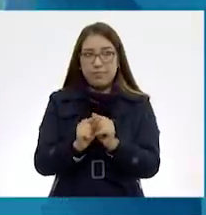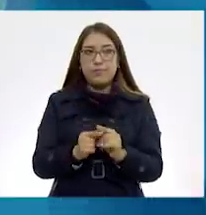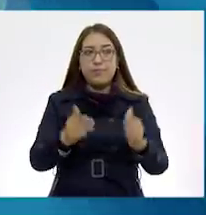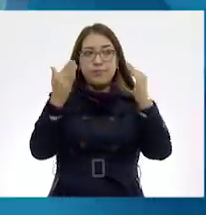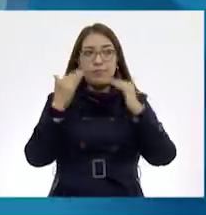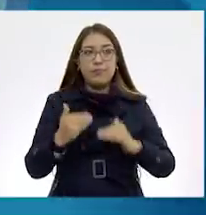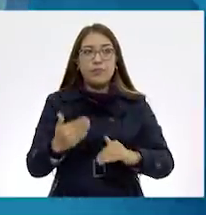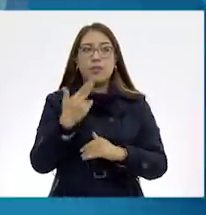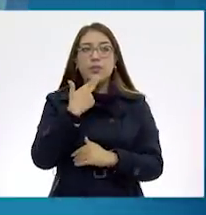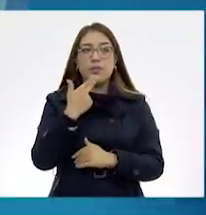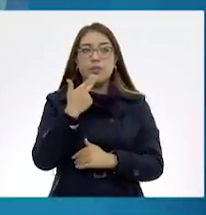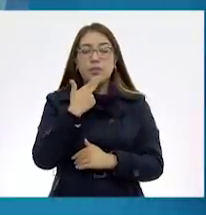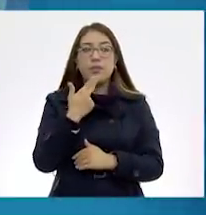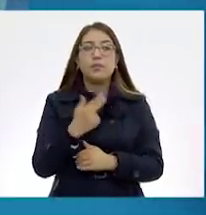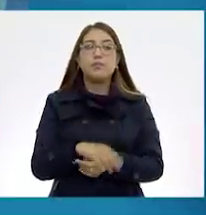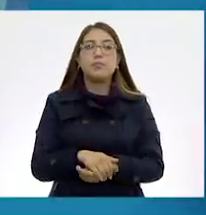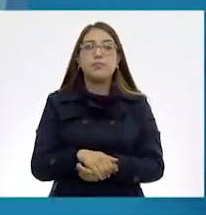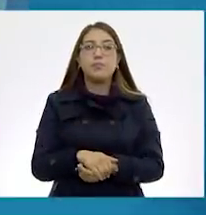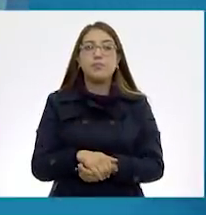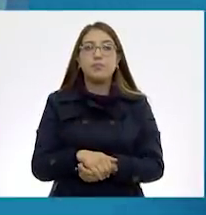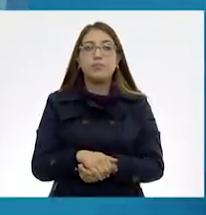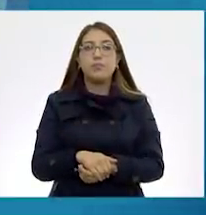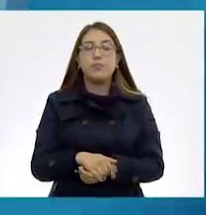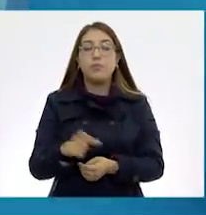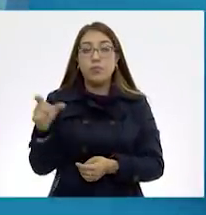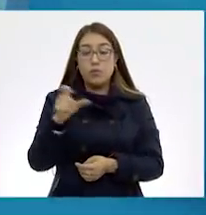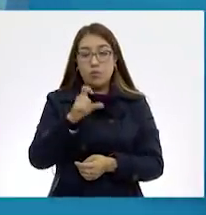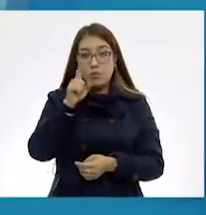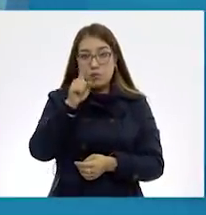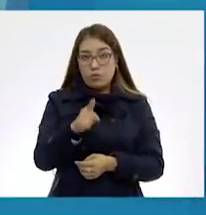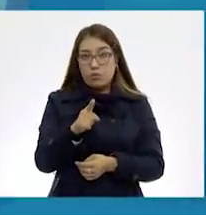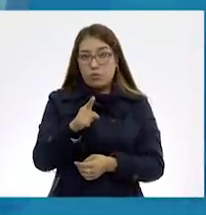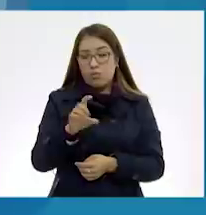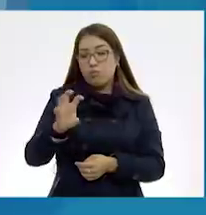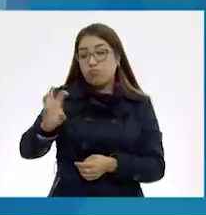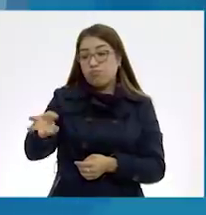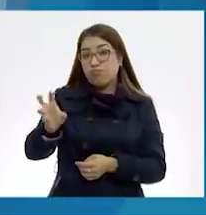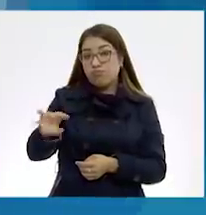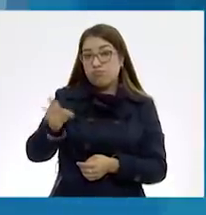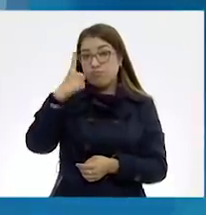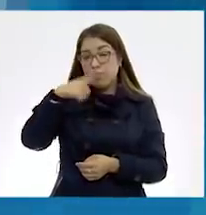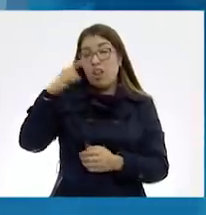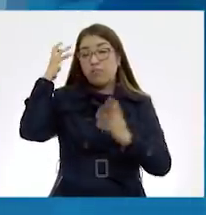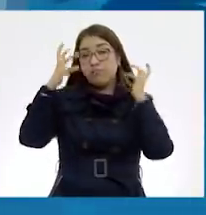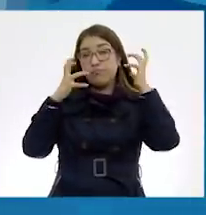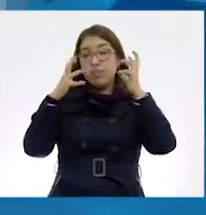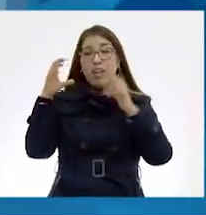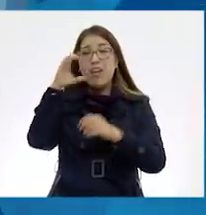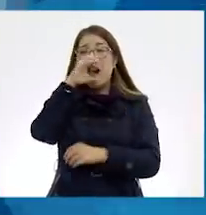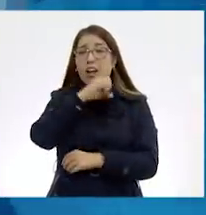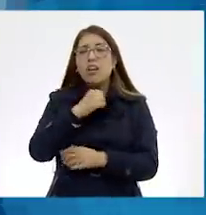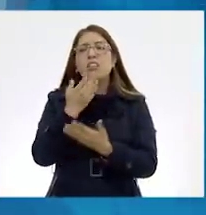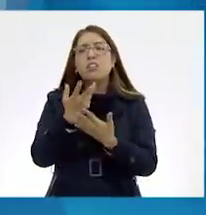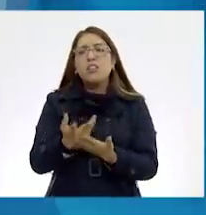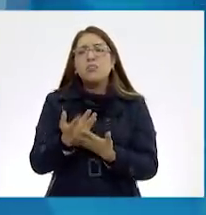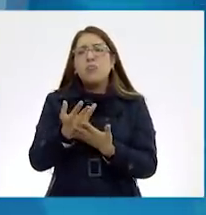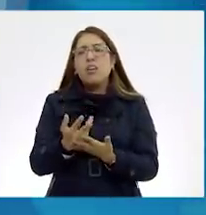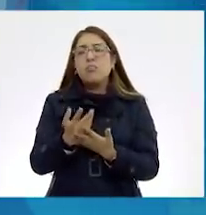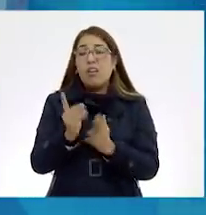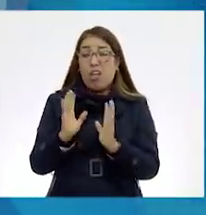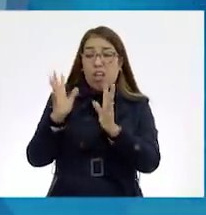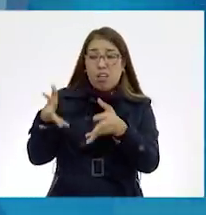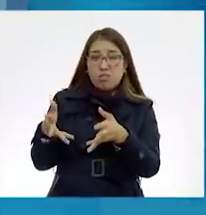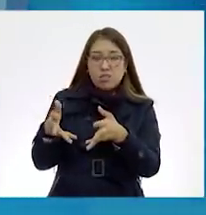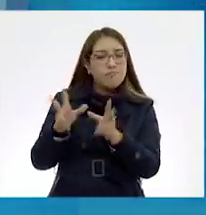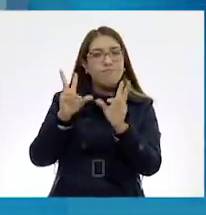agua. Cuando esperes a que salga el agua caliente de una llave o de la regadera, puedes llenar recipientes con esa